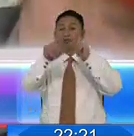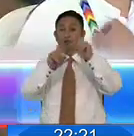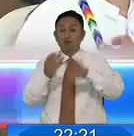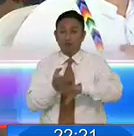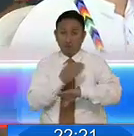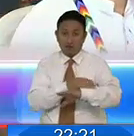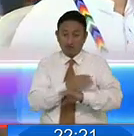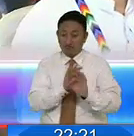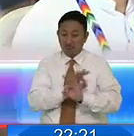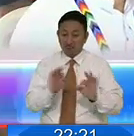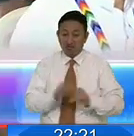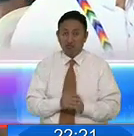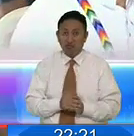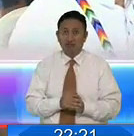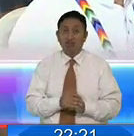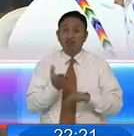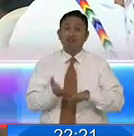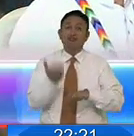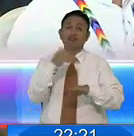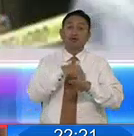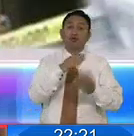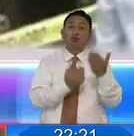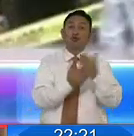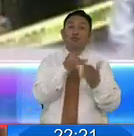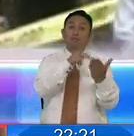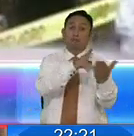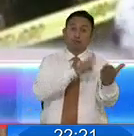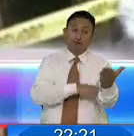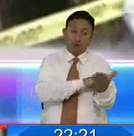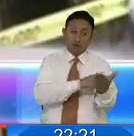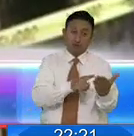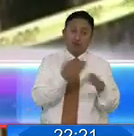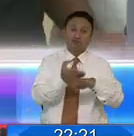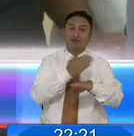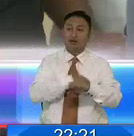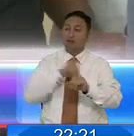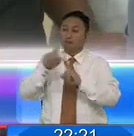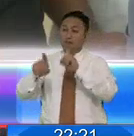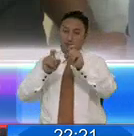antes de empezar nuevos proyectos petroleros en su territorio